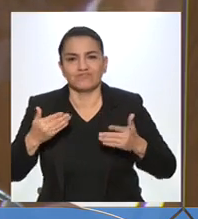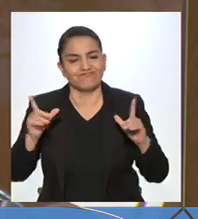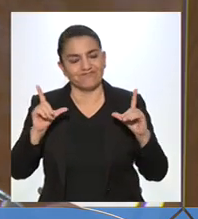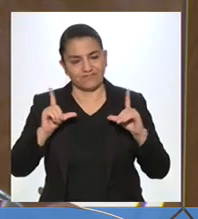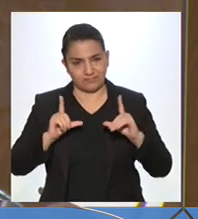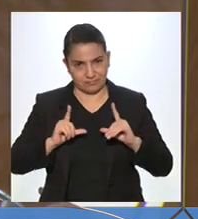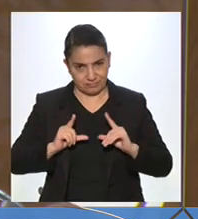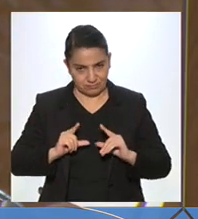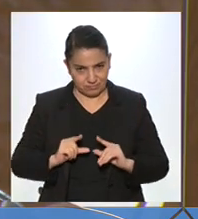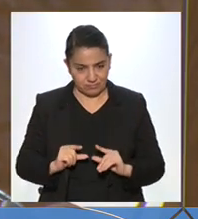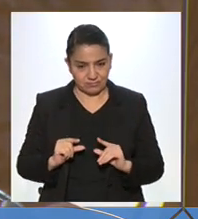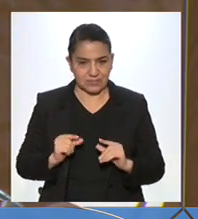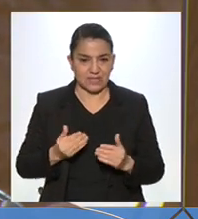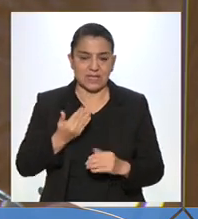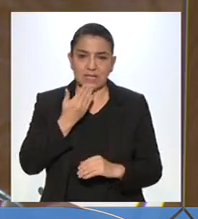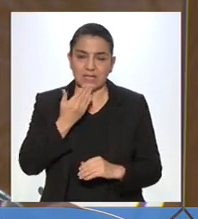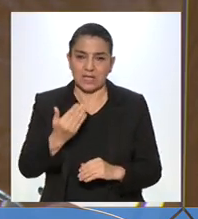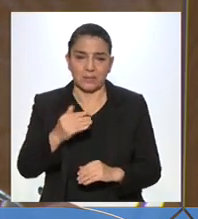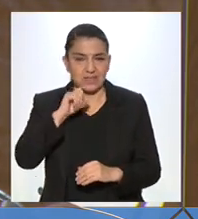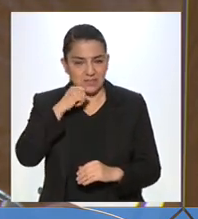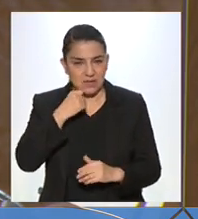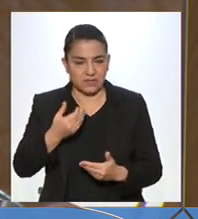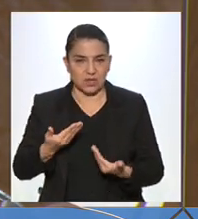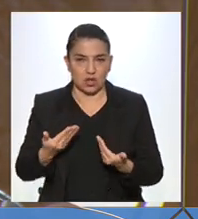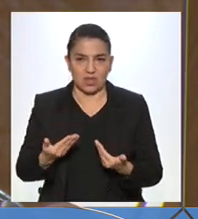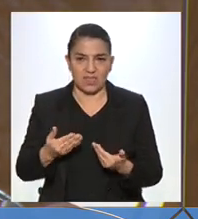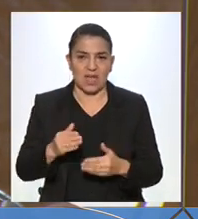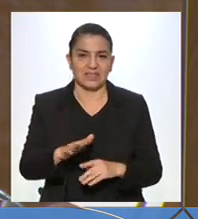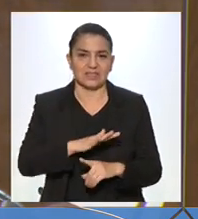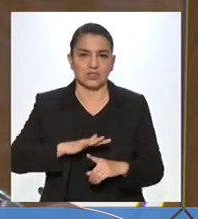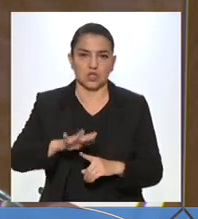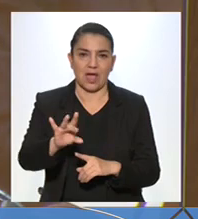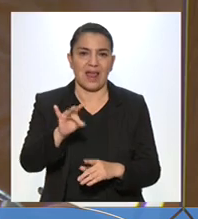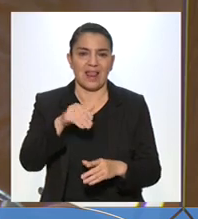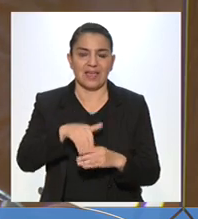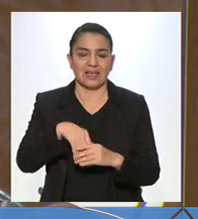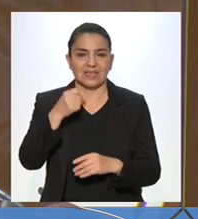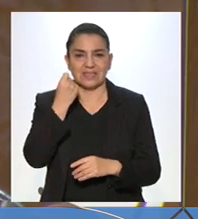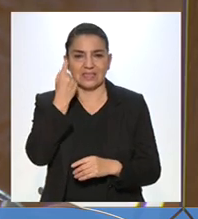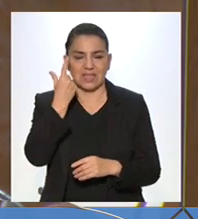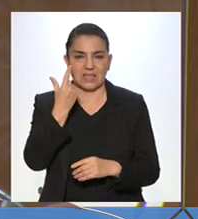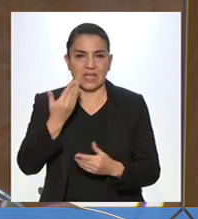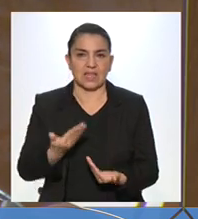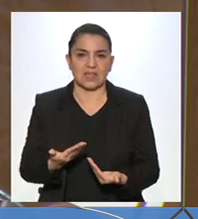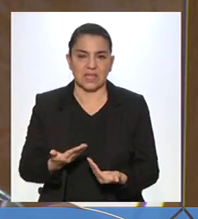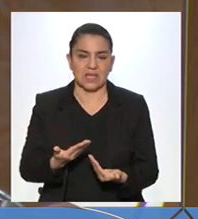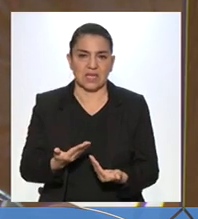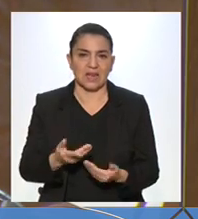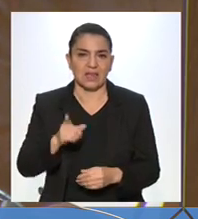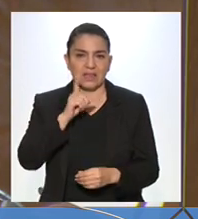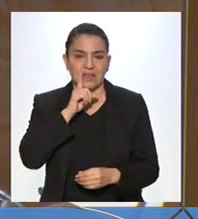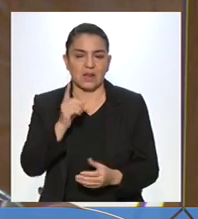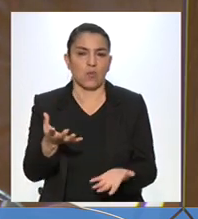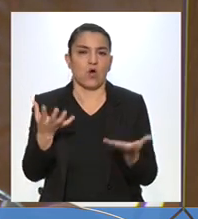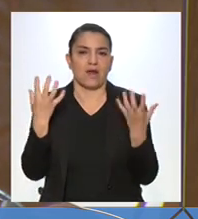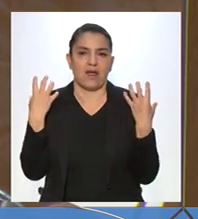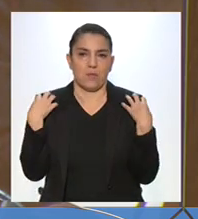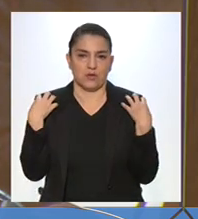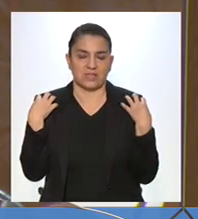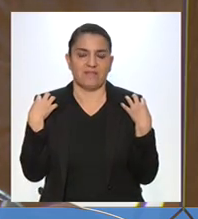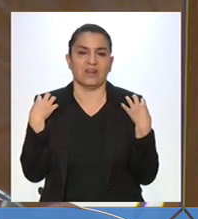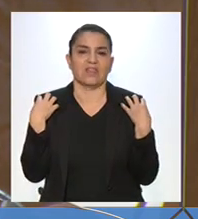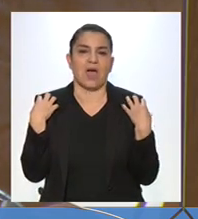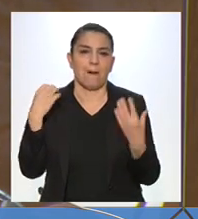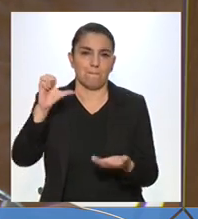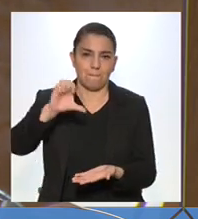destemplar los contextos, incluso lo que significa hoy día la situación electoral, y entender que tenemos por sobre todas las cosas una responsabilidad de país